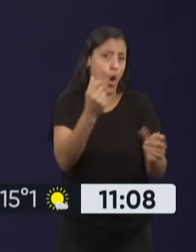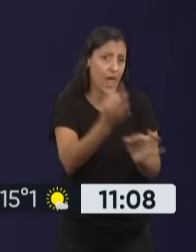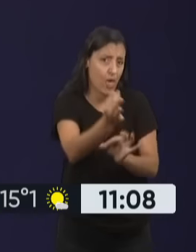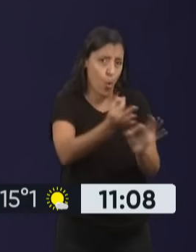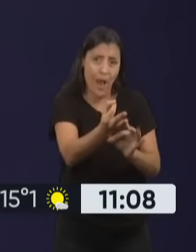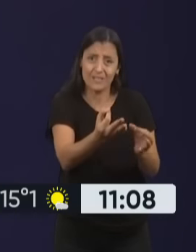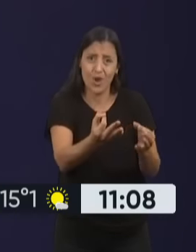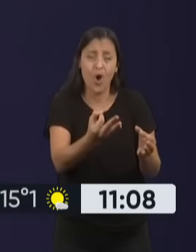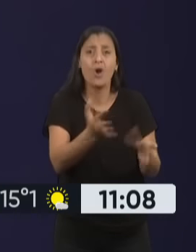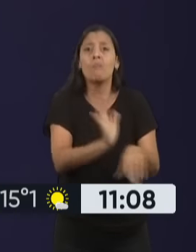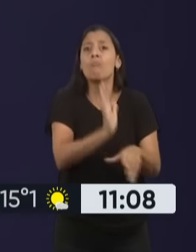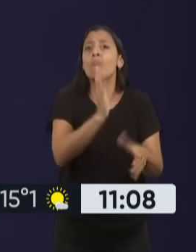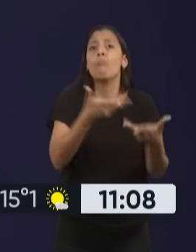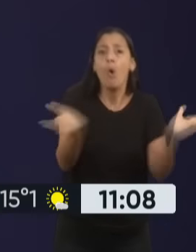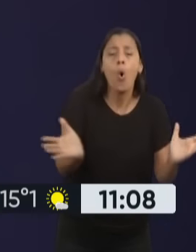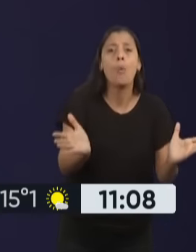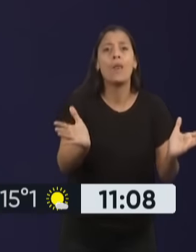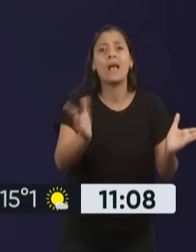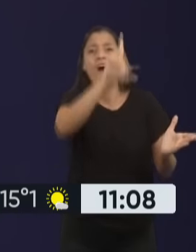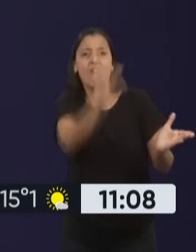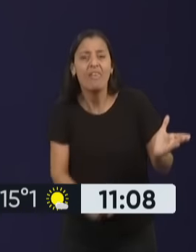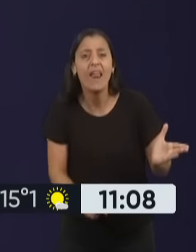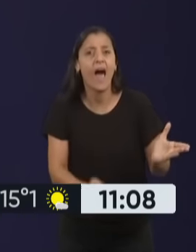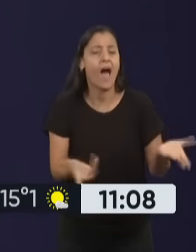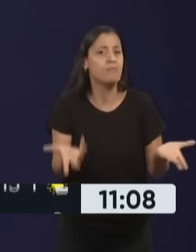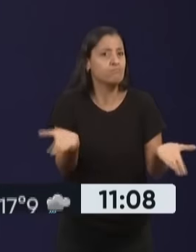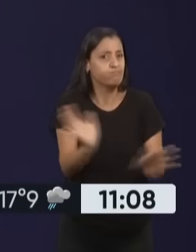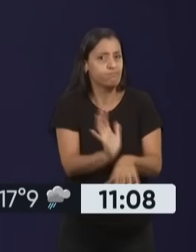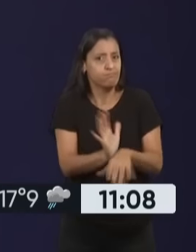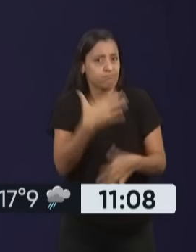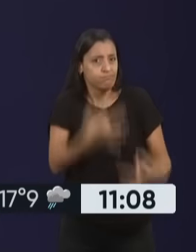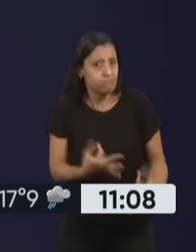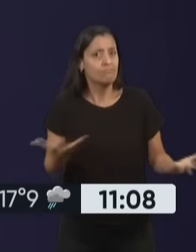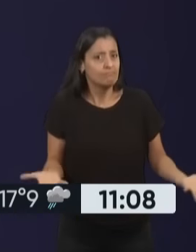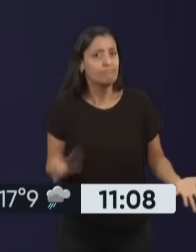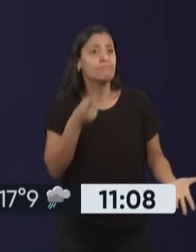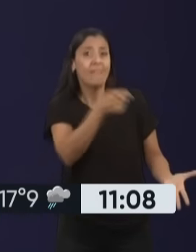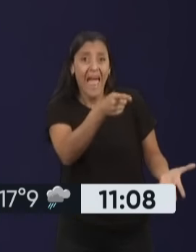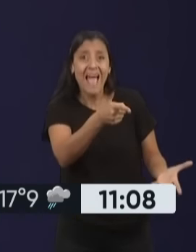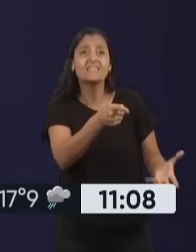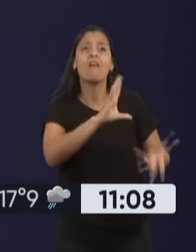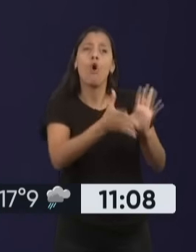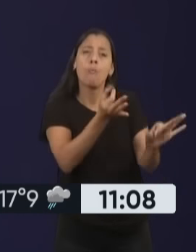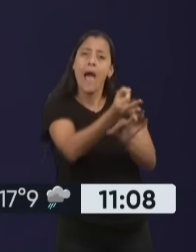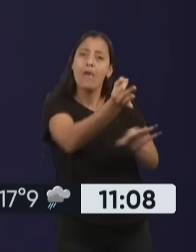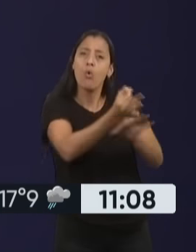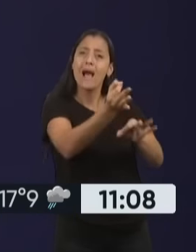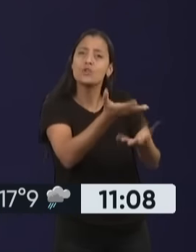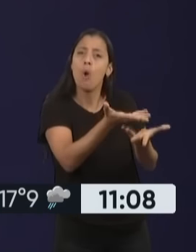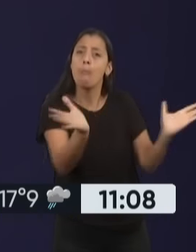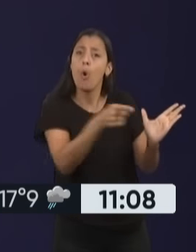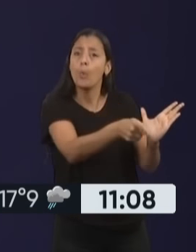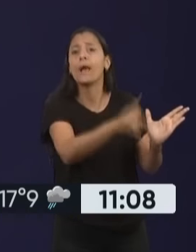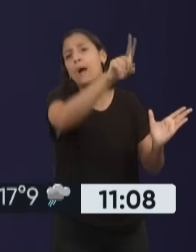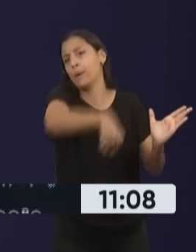y federal e y eh Lo cierto es que esa Educación Pública